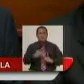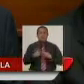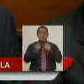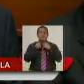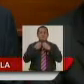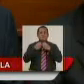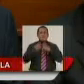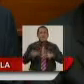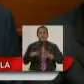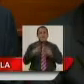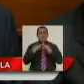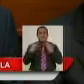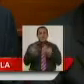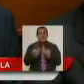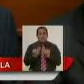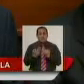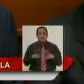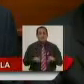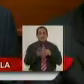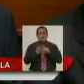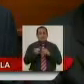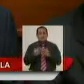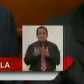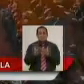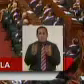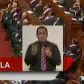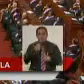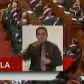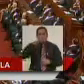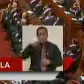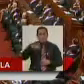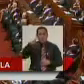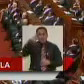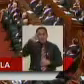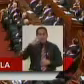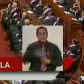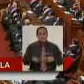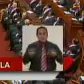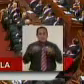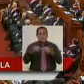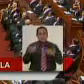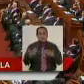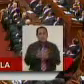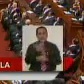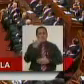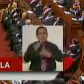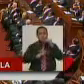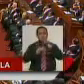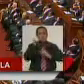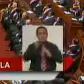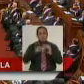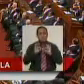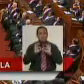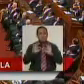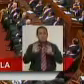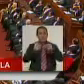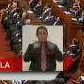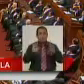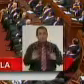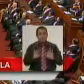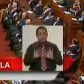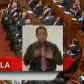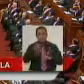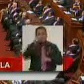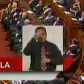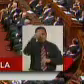ciudadana, en el aumento de efectivos policiales y en la dotación de una nueva infraestructura logística y de tecnología